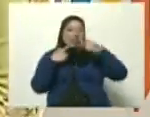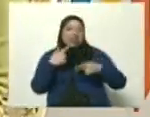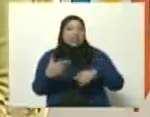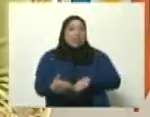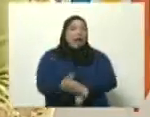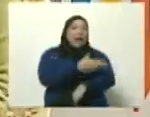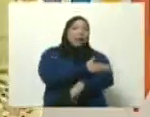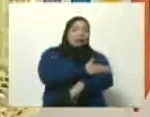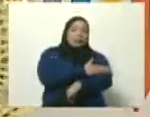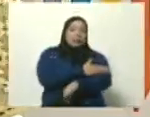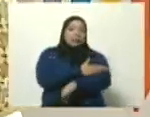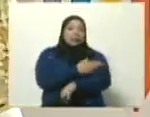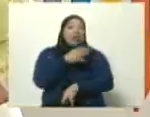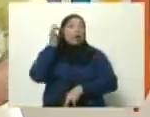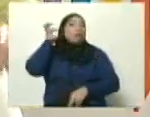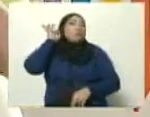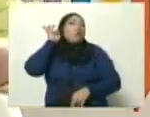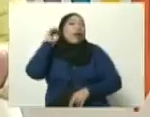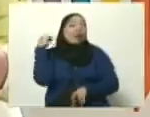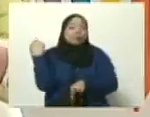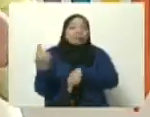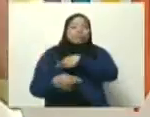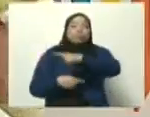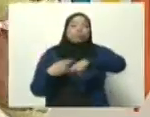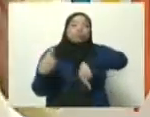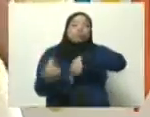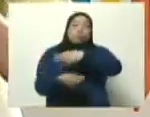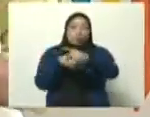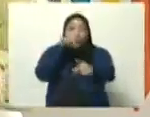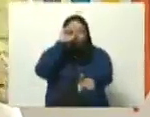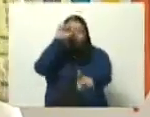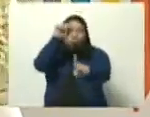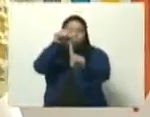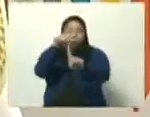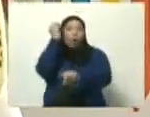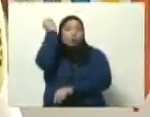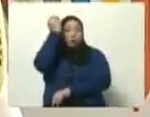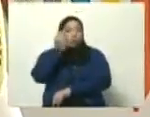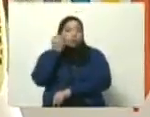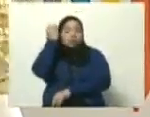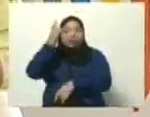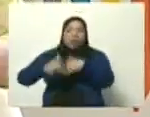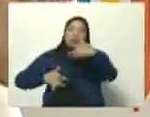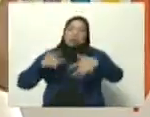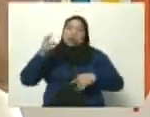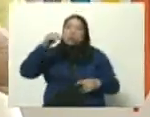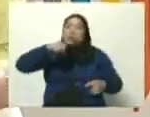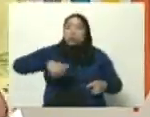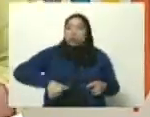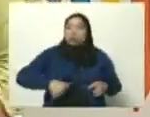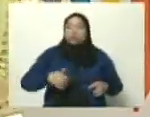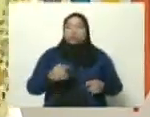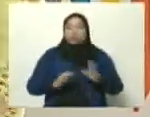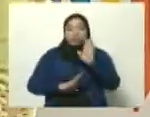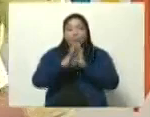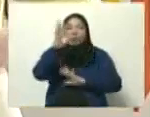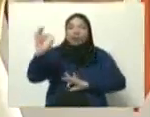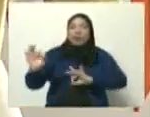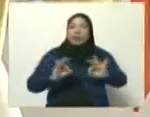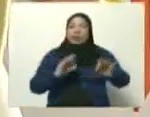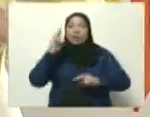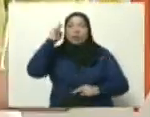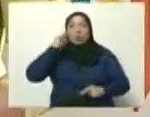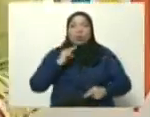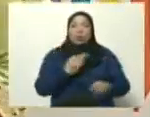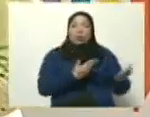la revolución es feminista. Pero quisiera que tú me dieras tu opinión acerca de esta actividad que se desarrolla desde estos espacios del Teatro Bolívar.